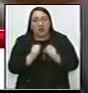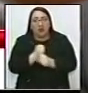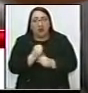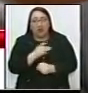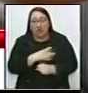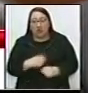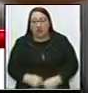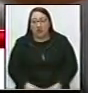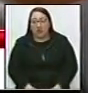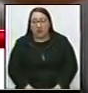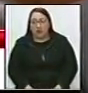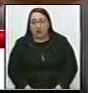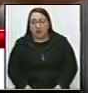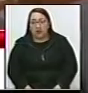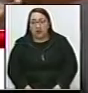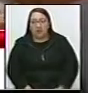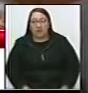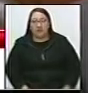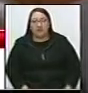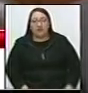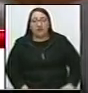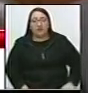Estado. Eso va a generar